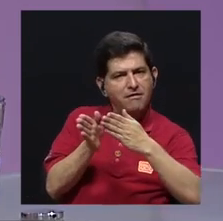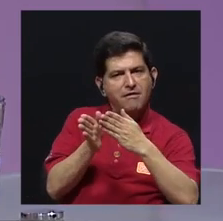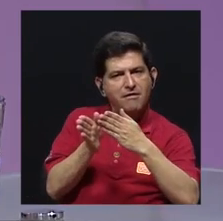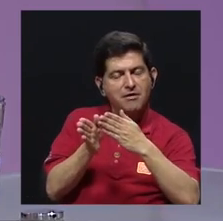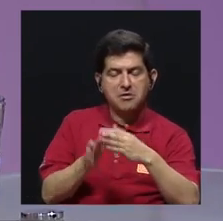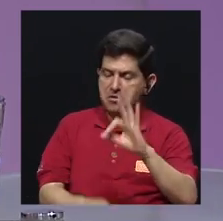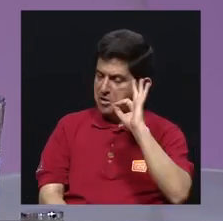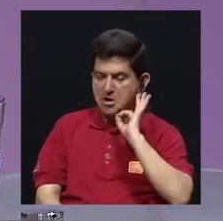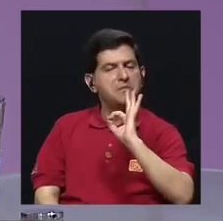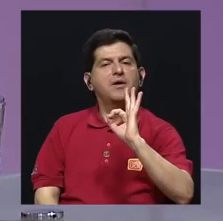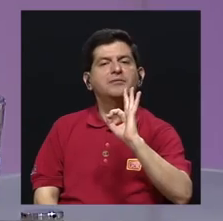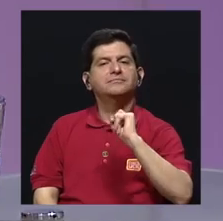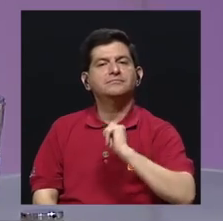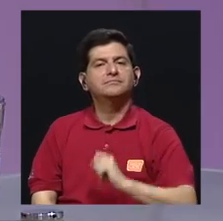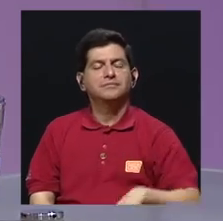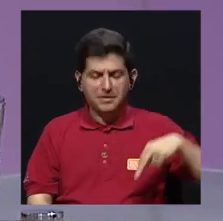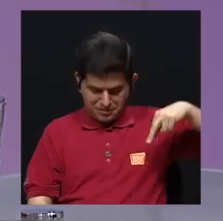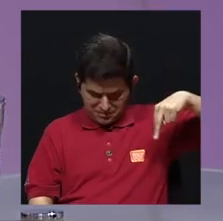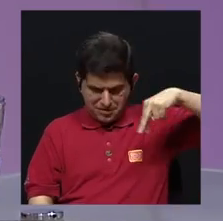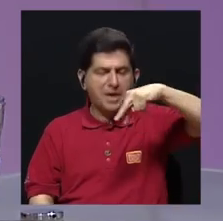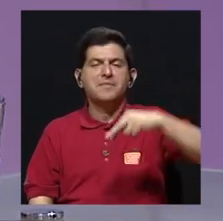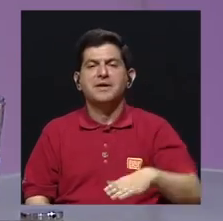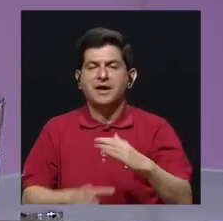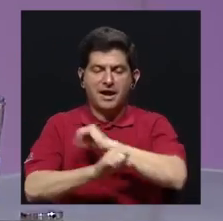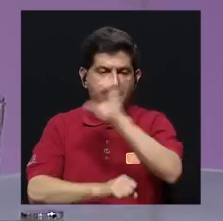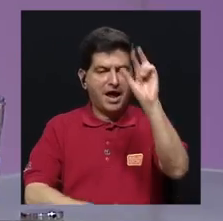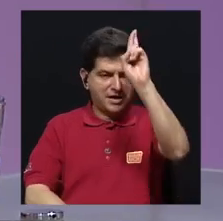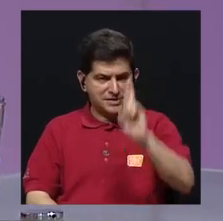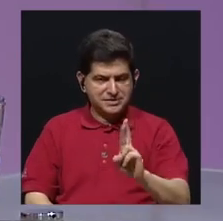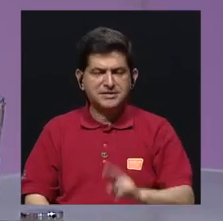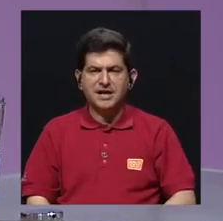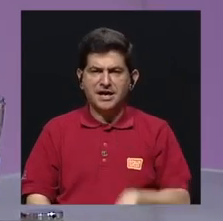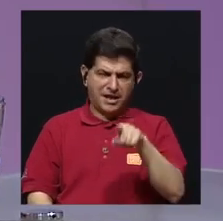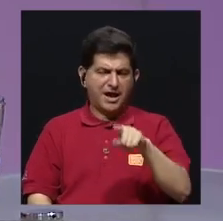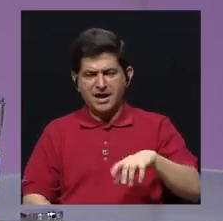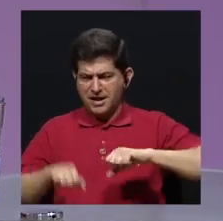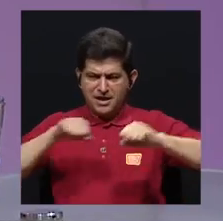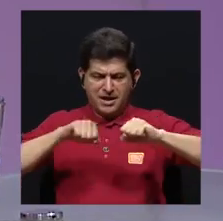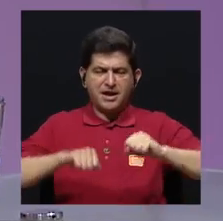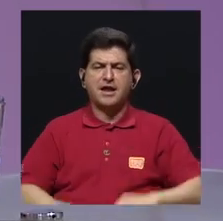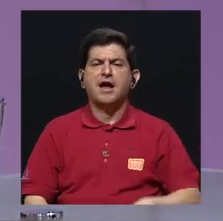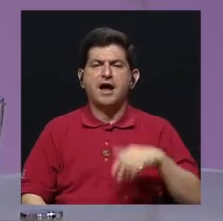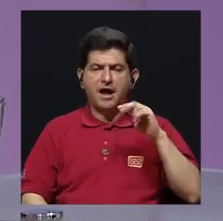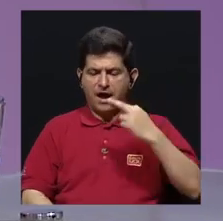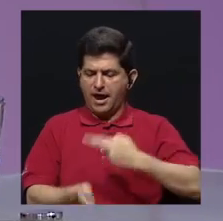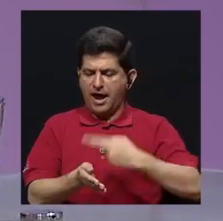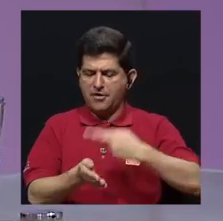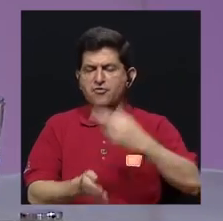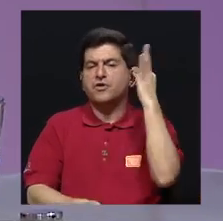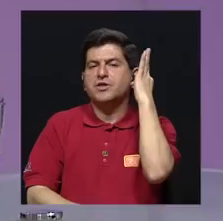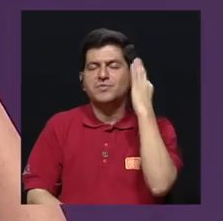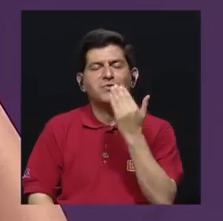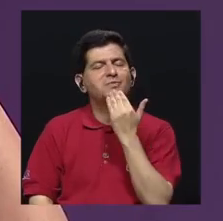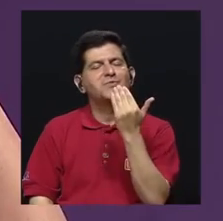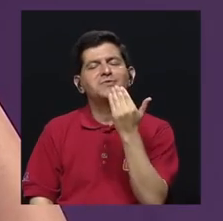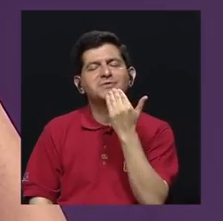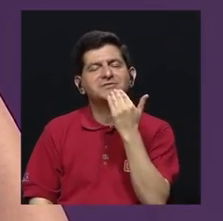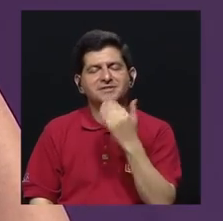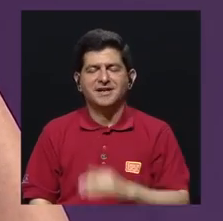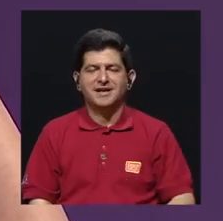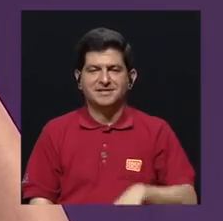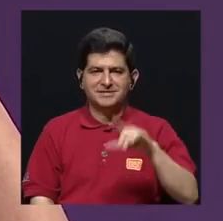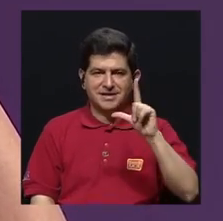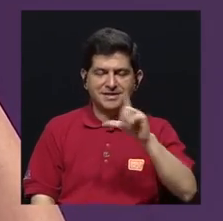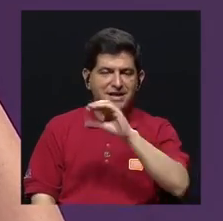enhorabuena. Entonces caminemos y hagamos que Costa Rica vibre a paso de mujer. Gracias, Lau. Bueno, y también gracias a todas